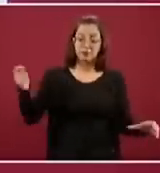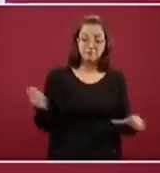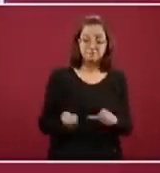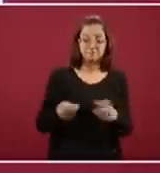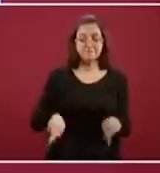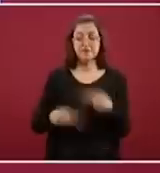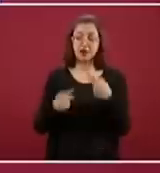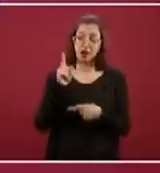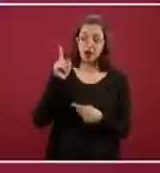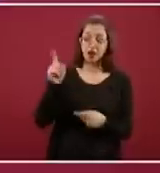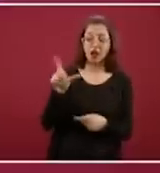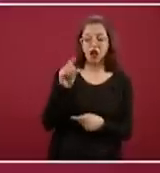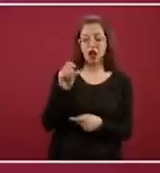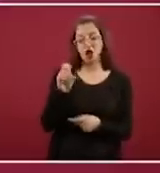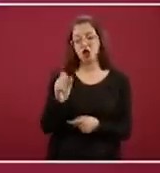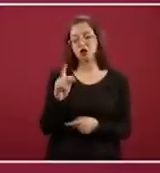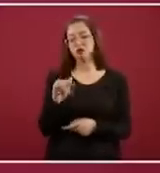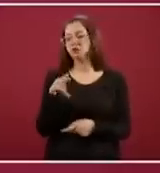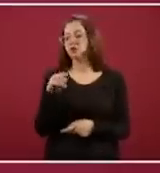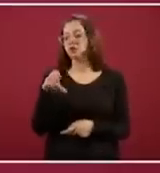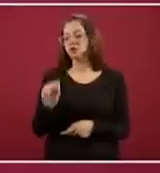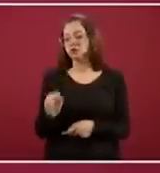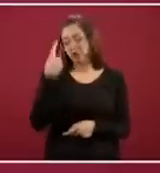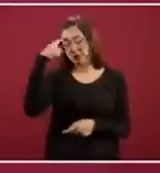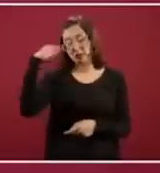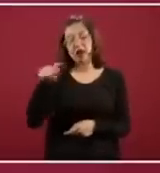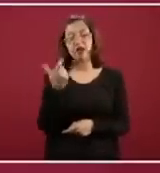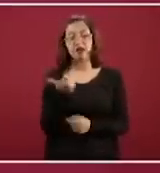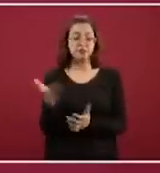para que se reúna el dinero